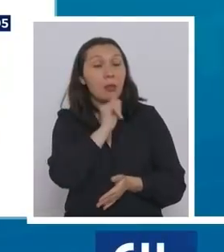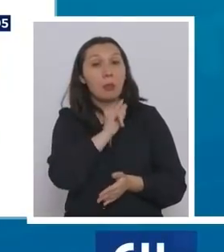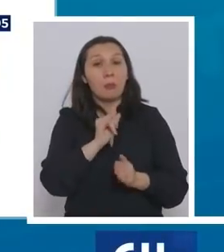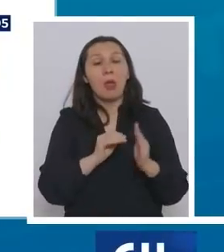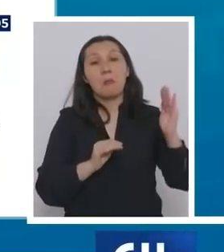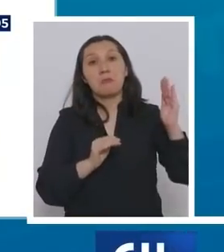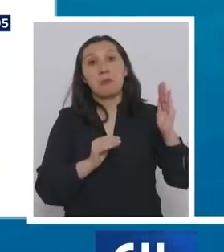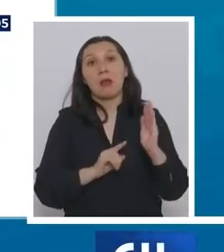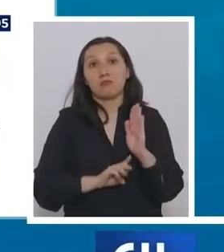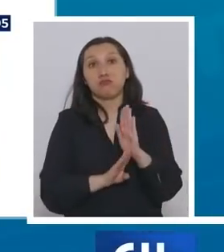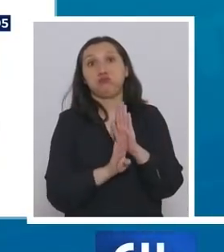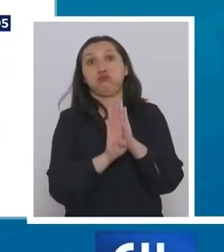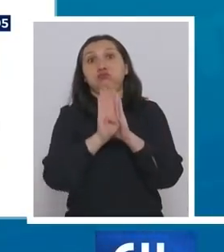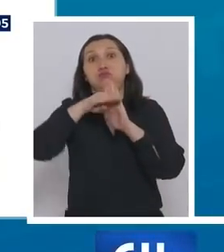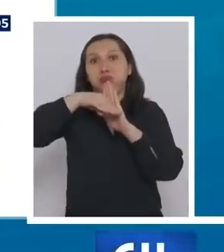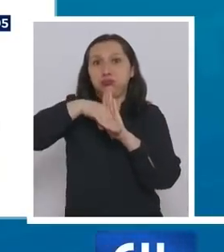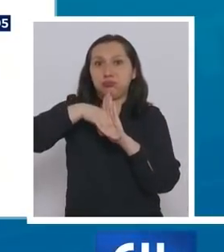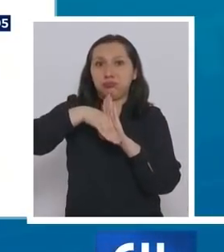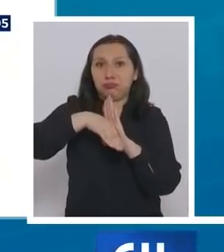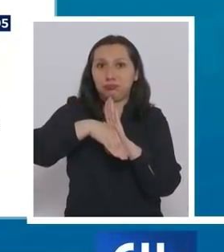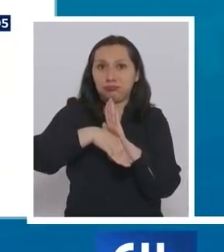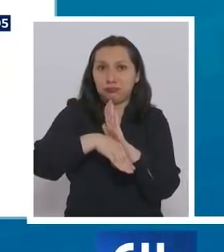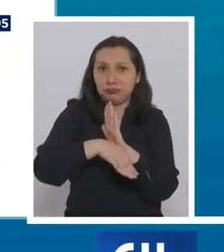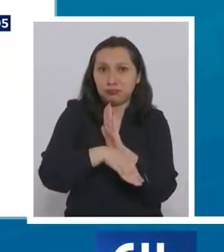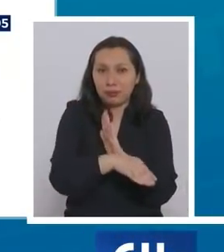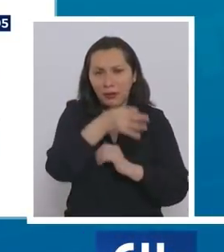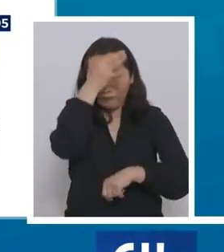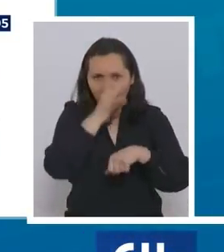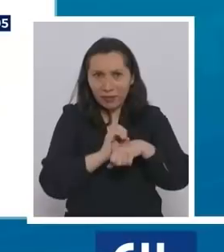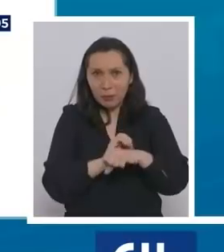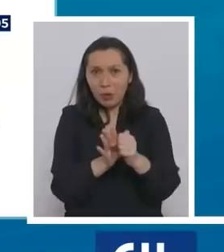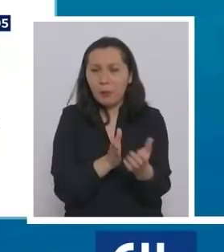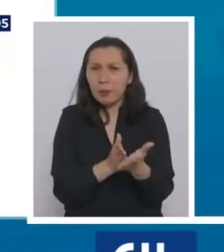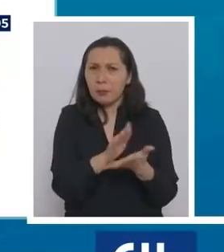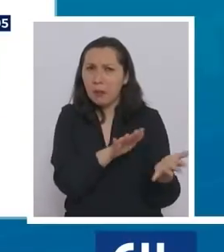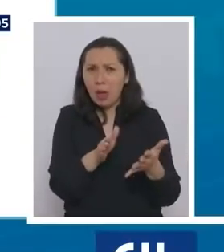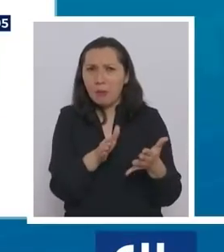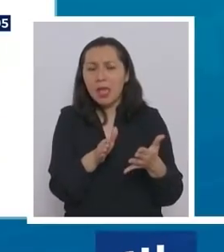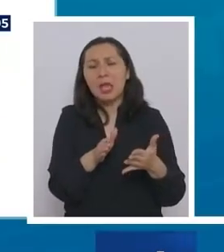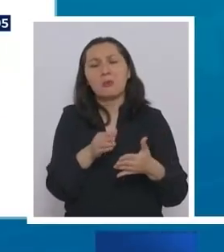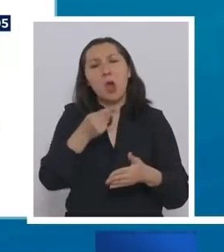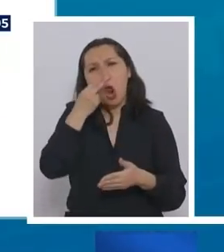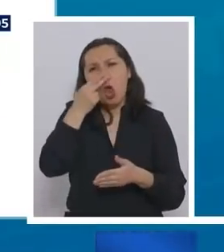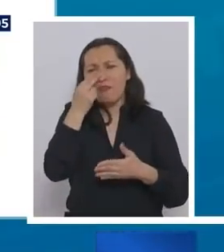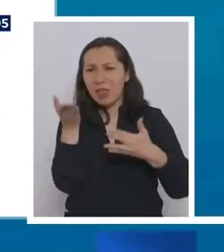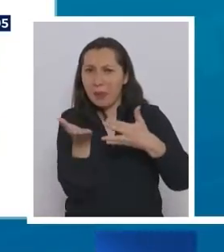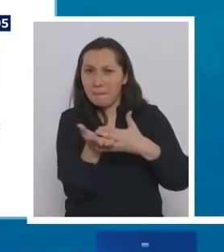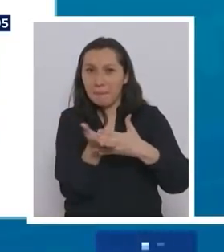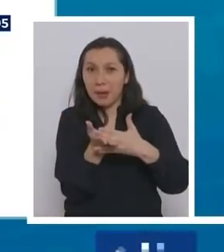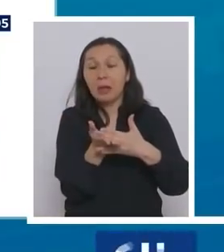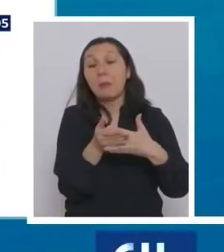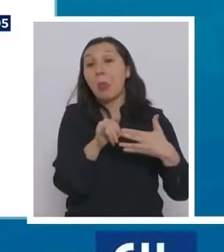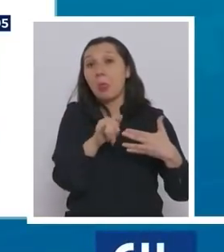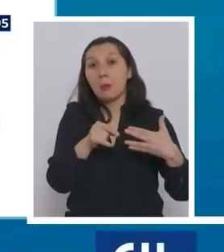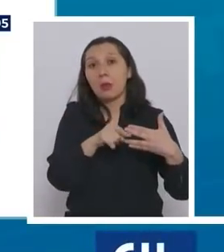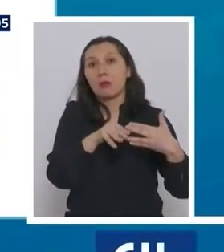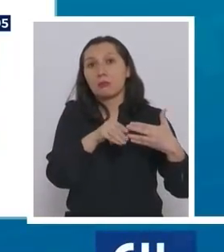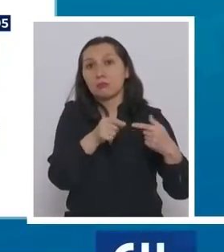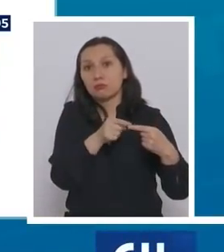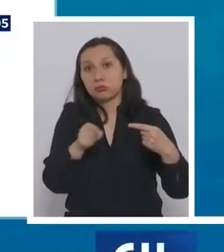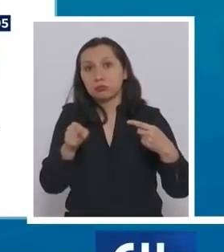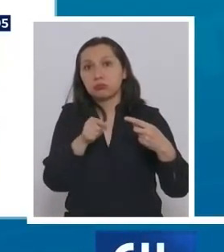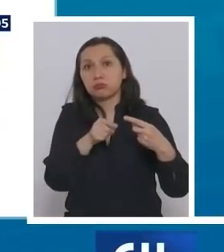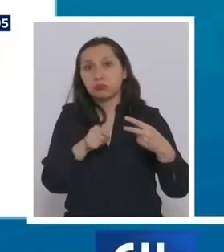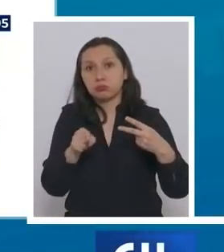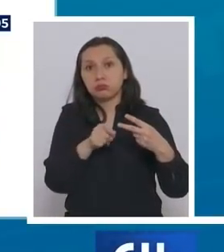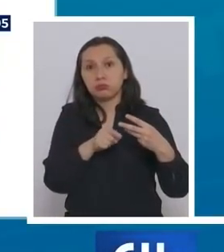caída sostenida del número de pacientes contagiados que se inició a mediados de noviembre, en las últimas semanas el promedio de